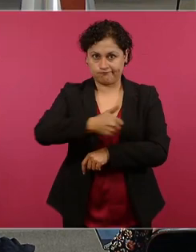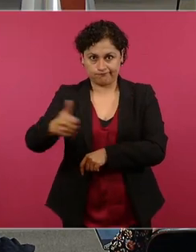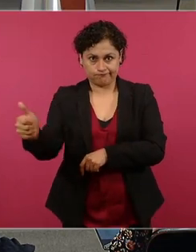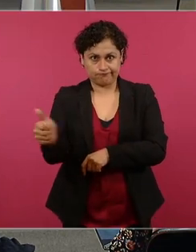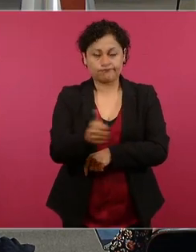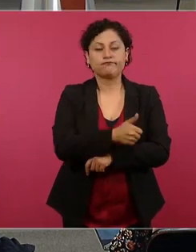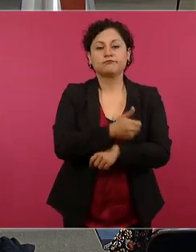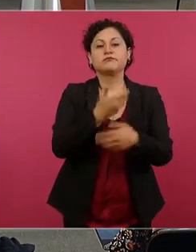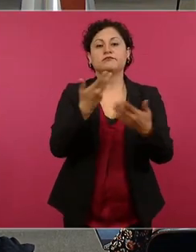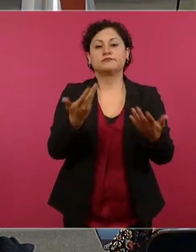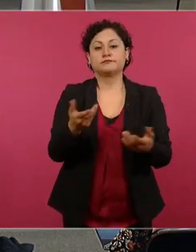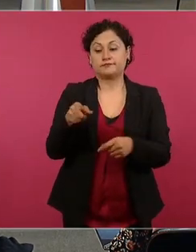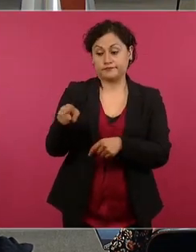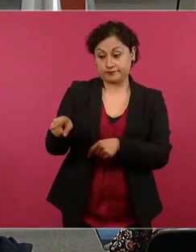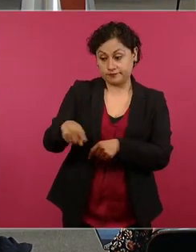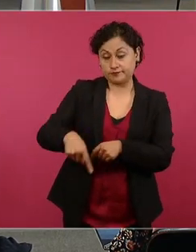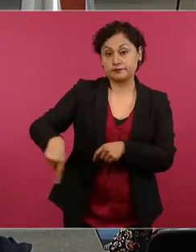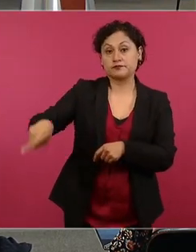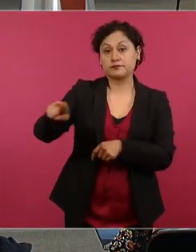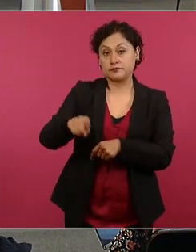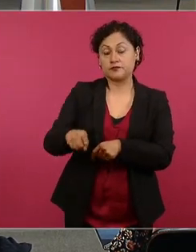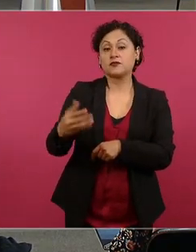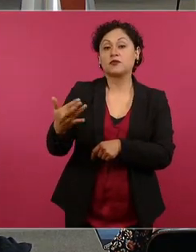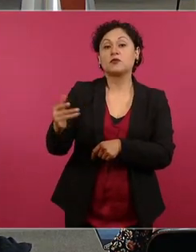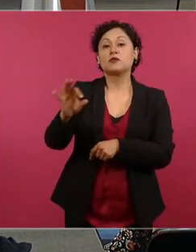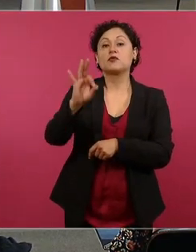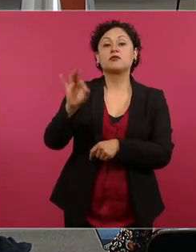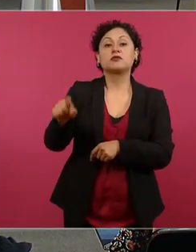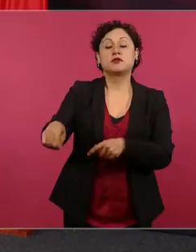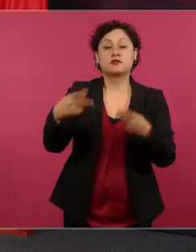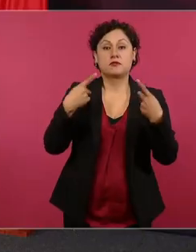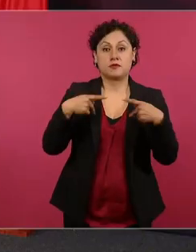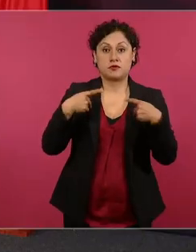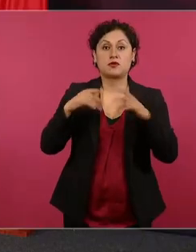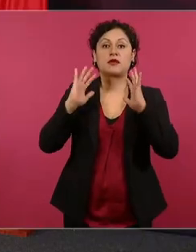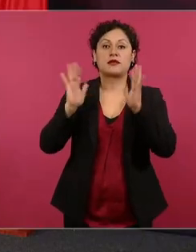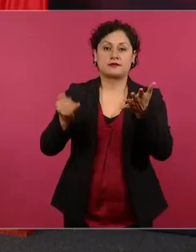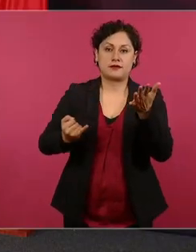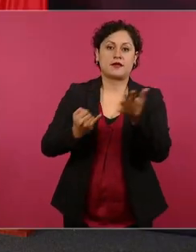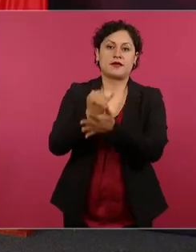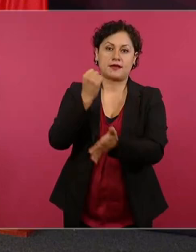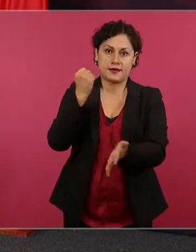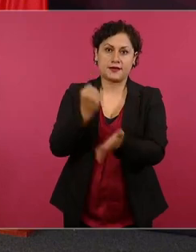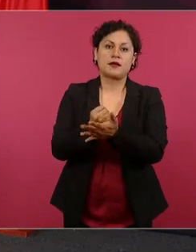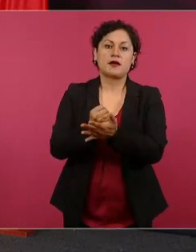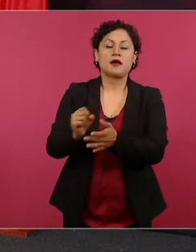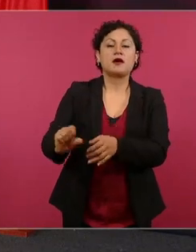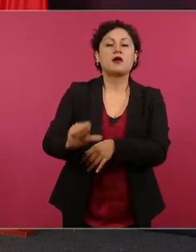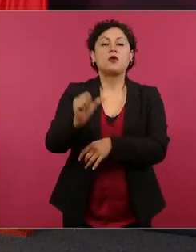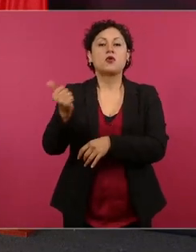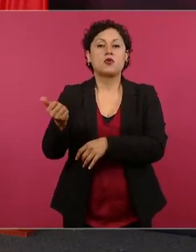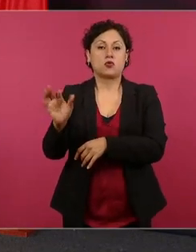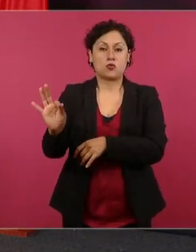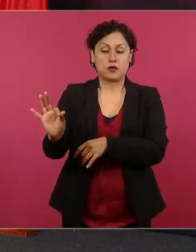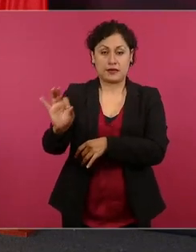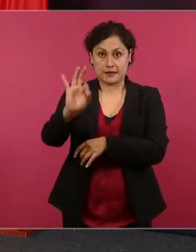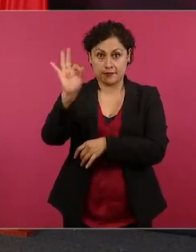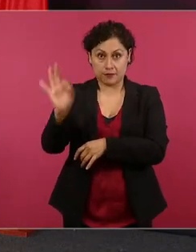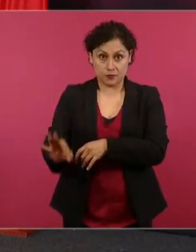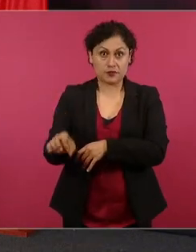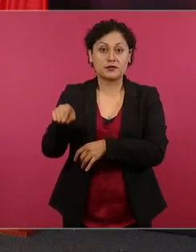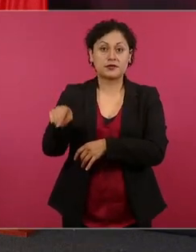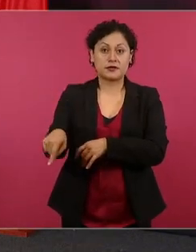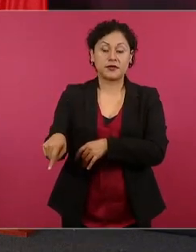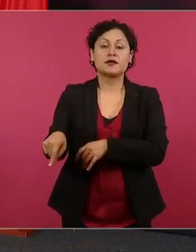está sentenciada de estas mujeres, mientras que el 40% restante han